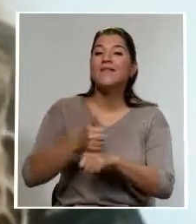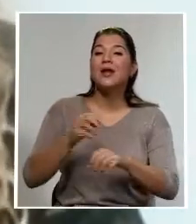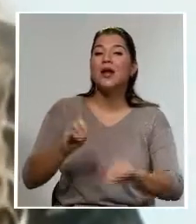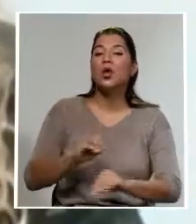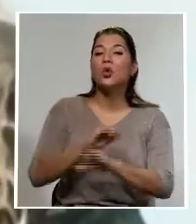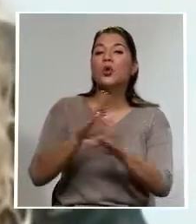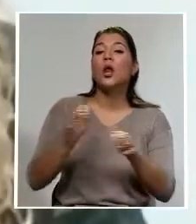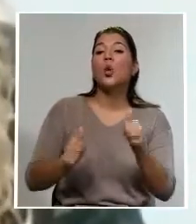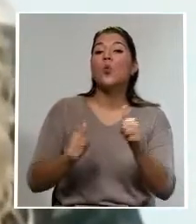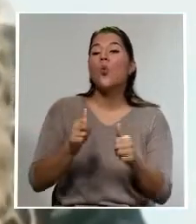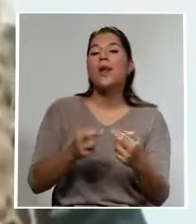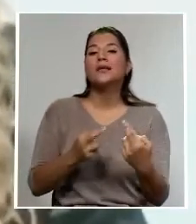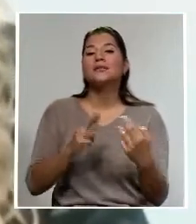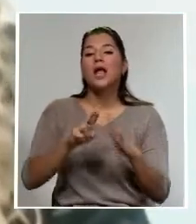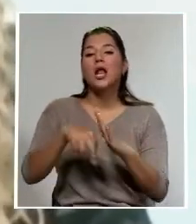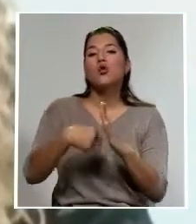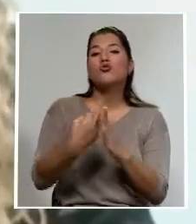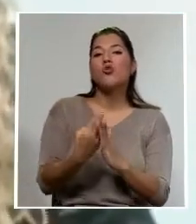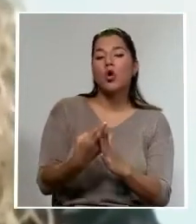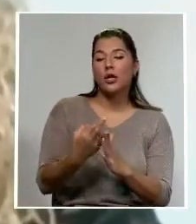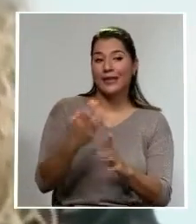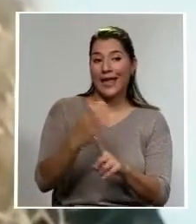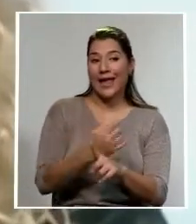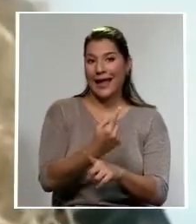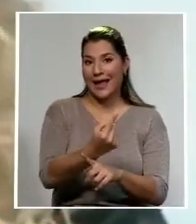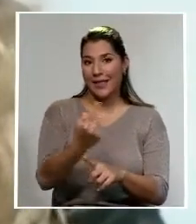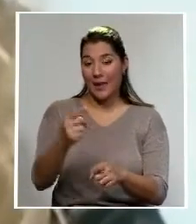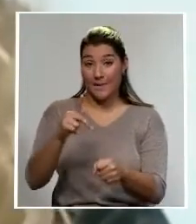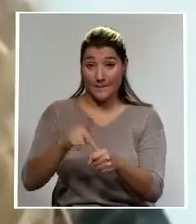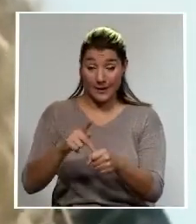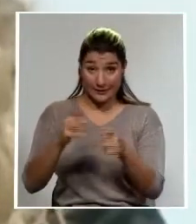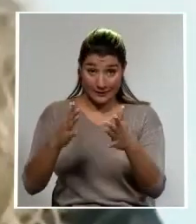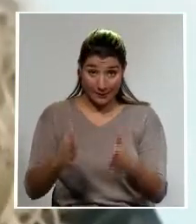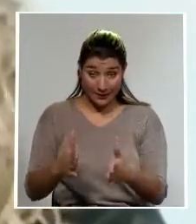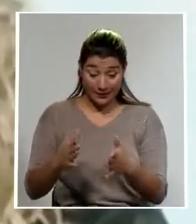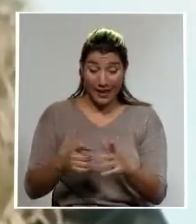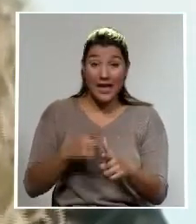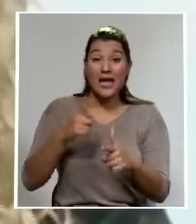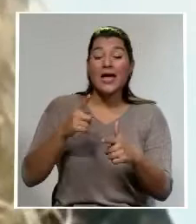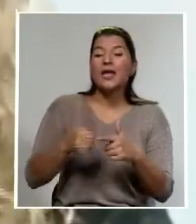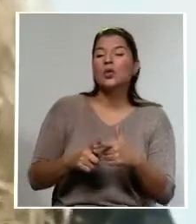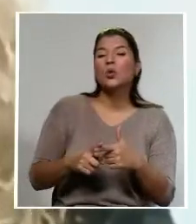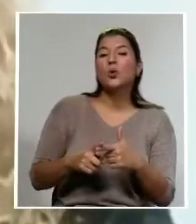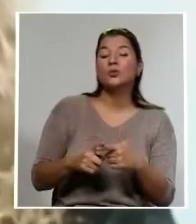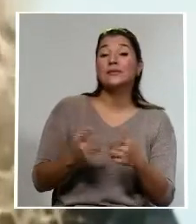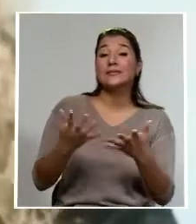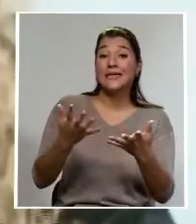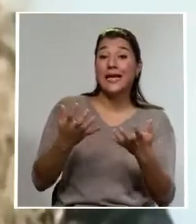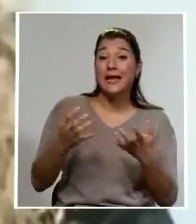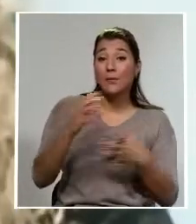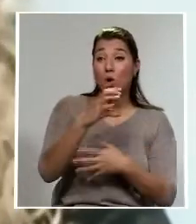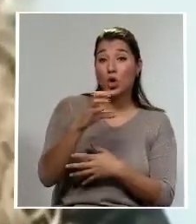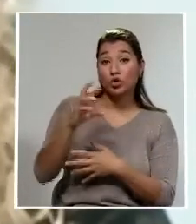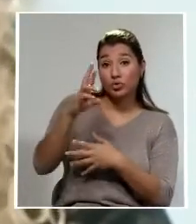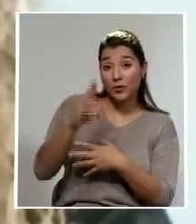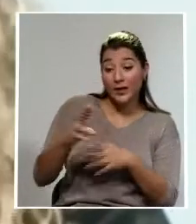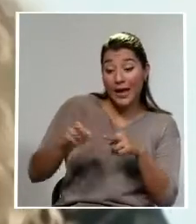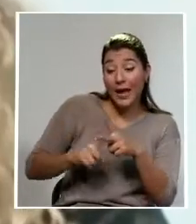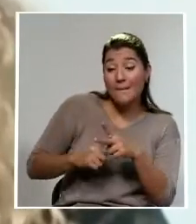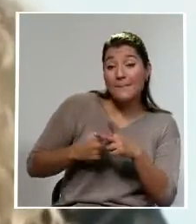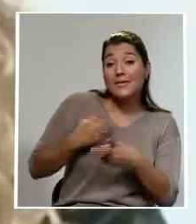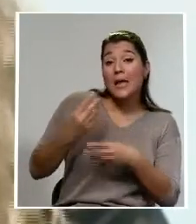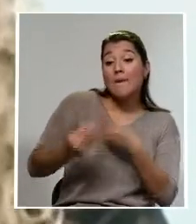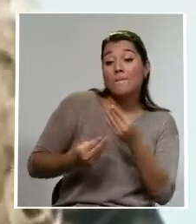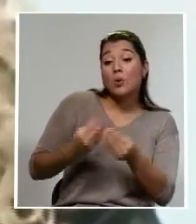los actores. Y lo que busca entonces es que el país vaya hacia la producción de energía a costos